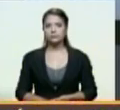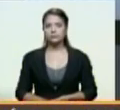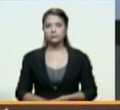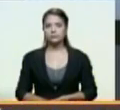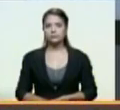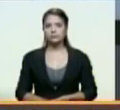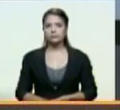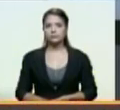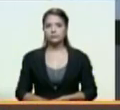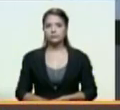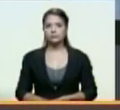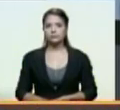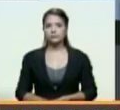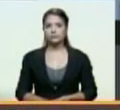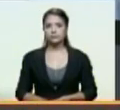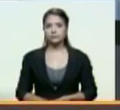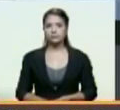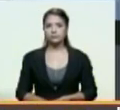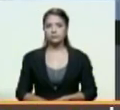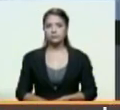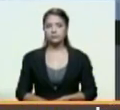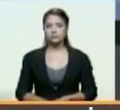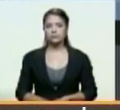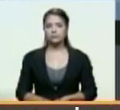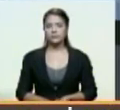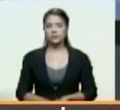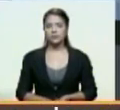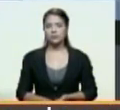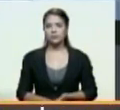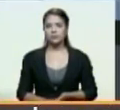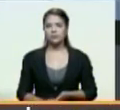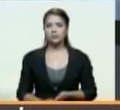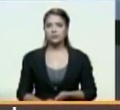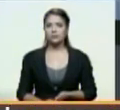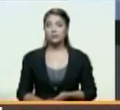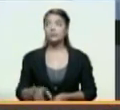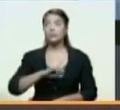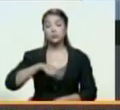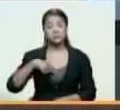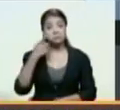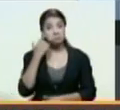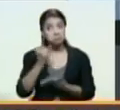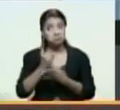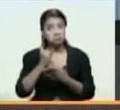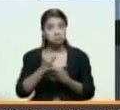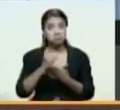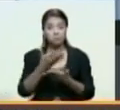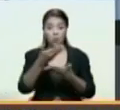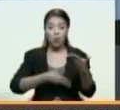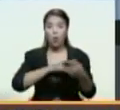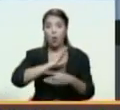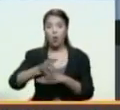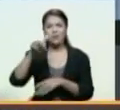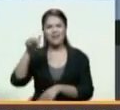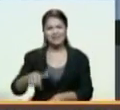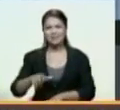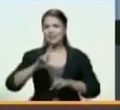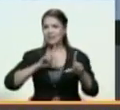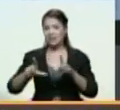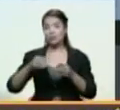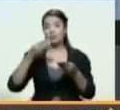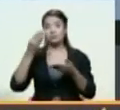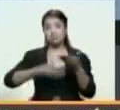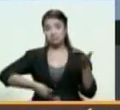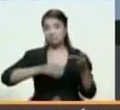internacional, ¿qué alternativas tienen para captar liquidez y así poder seguir operando? Nosotros estamos estudiando. Esta orden ejecutiva acaba de ser emitida y